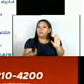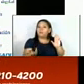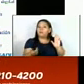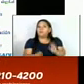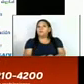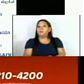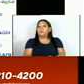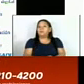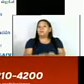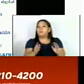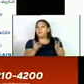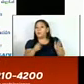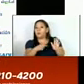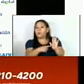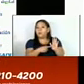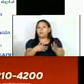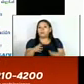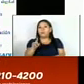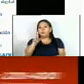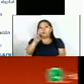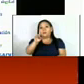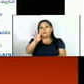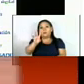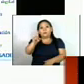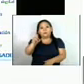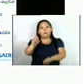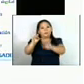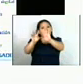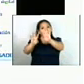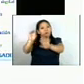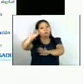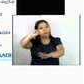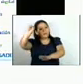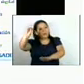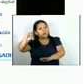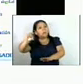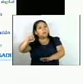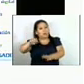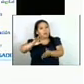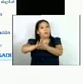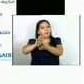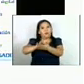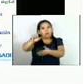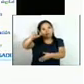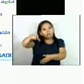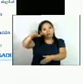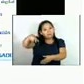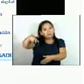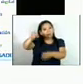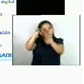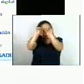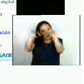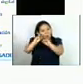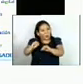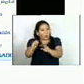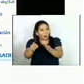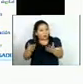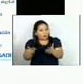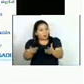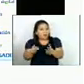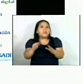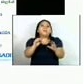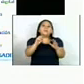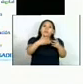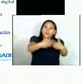únicamente un 14.9% podía hacer pagos en línea esa página web. Es decir, pocas tenían página